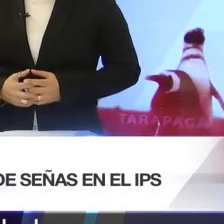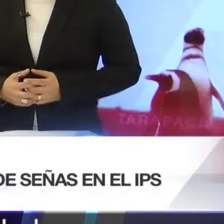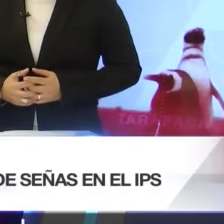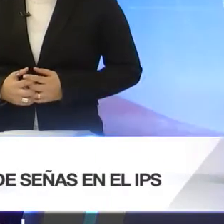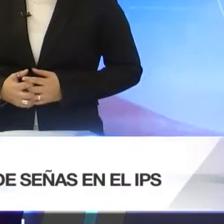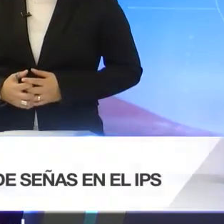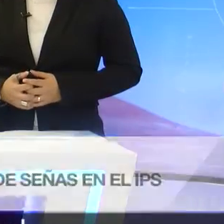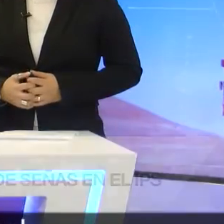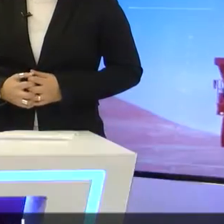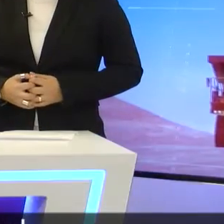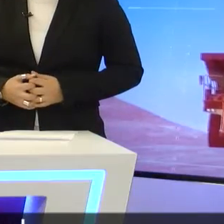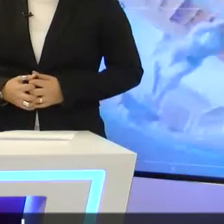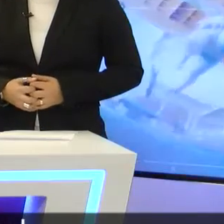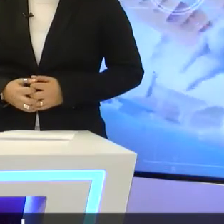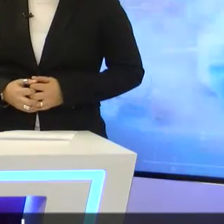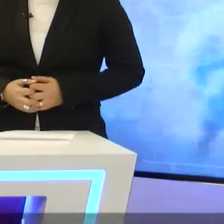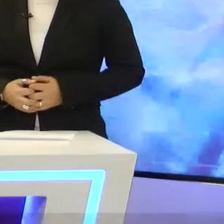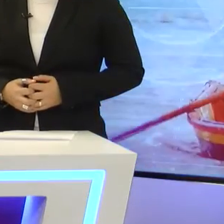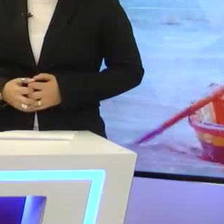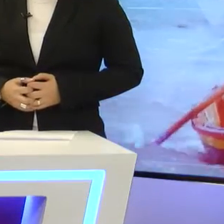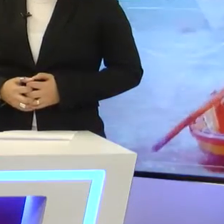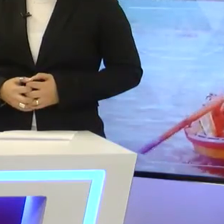discapacidad. Esta nota es de Giro Visual.